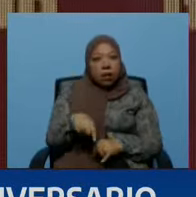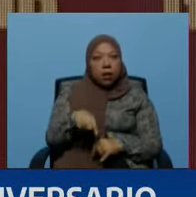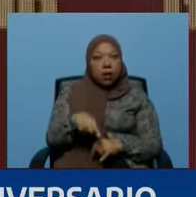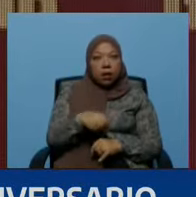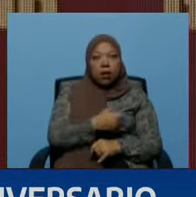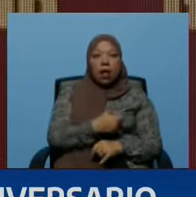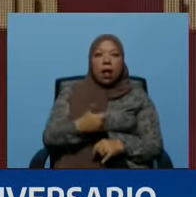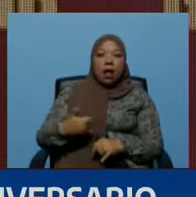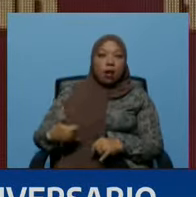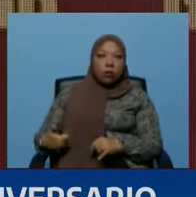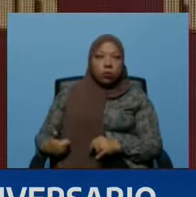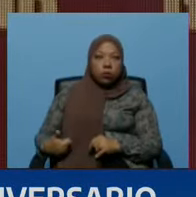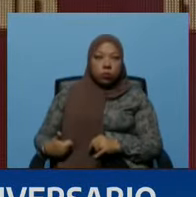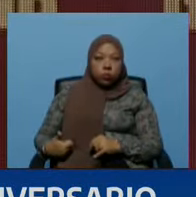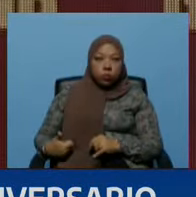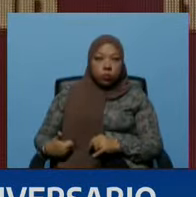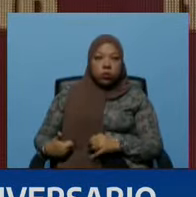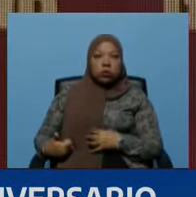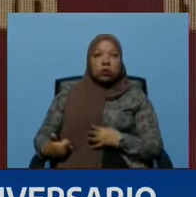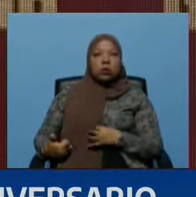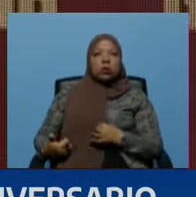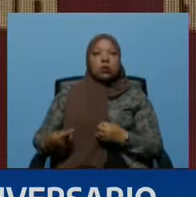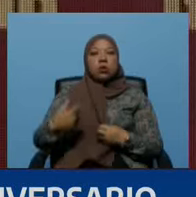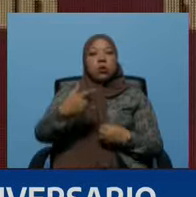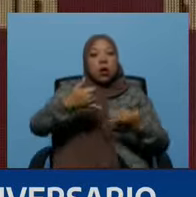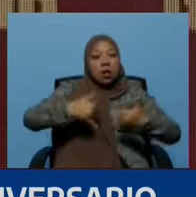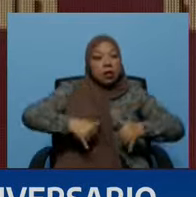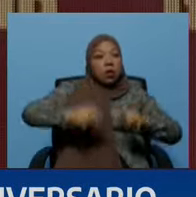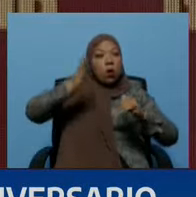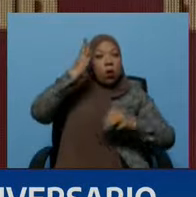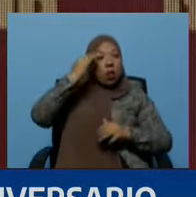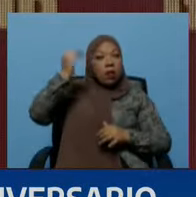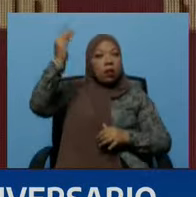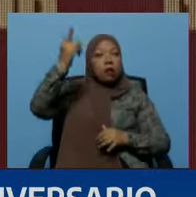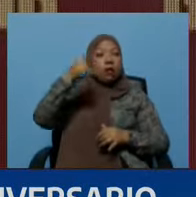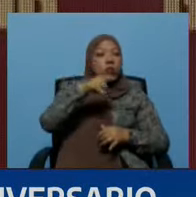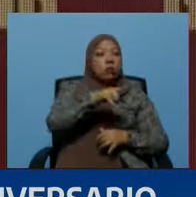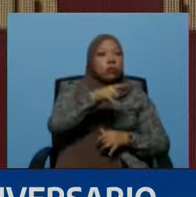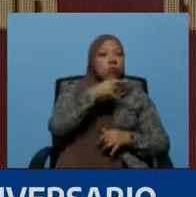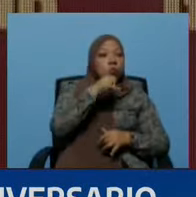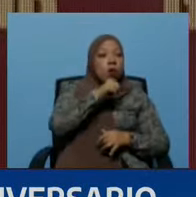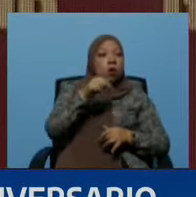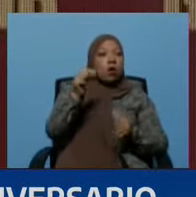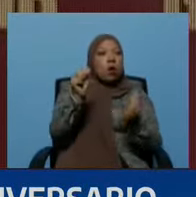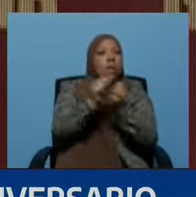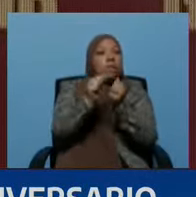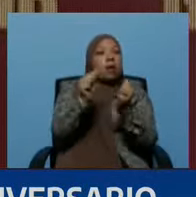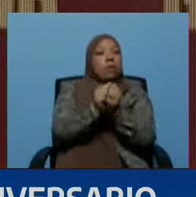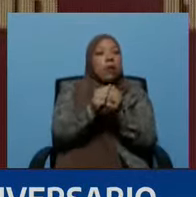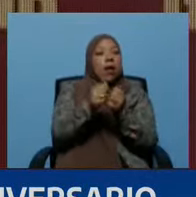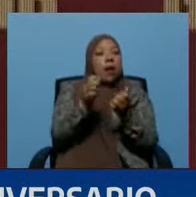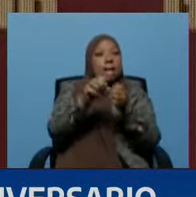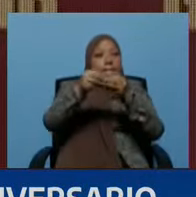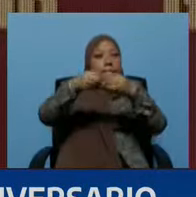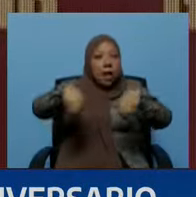él el tentador y le dijo, si eres hijo de Dios, di que estas piedras se conviertan en